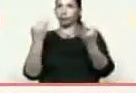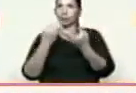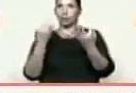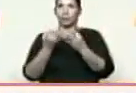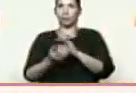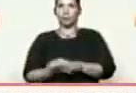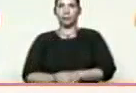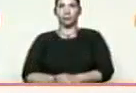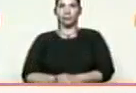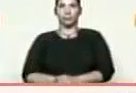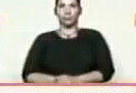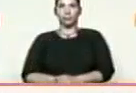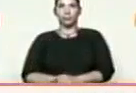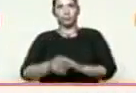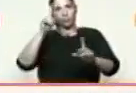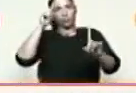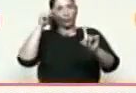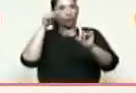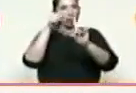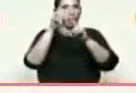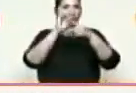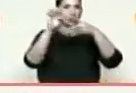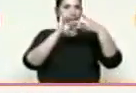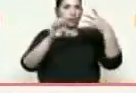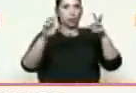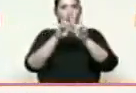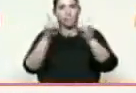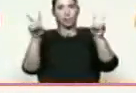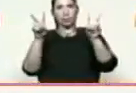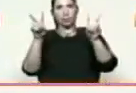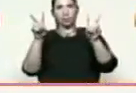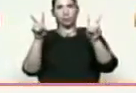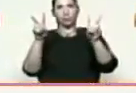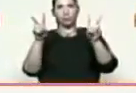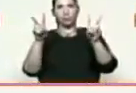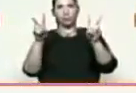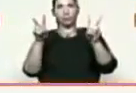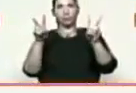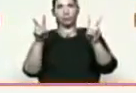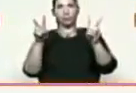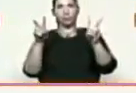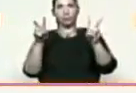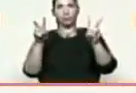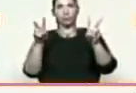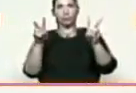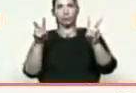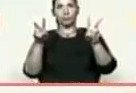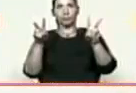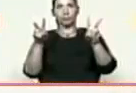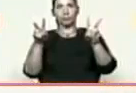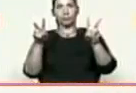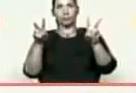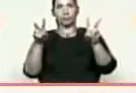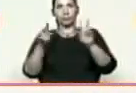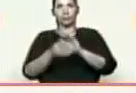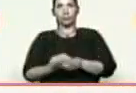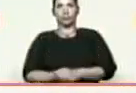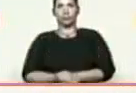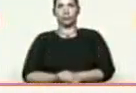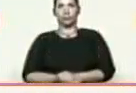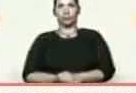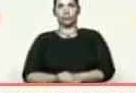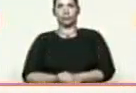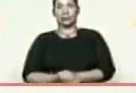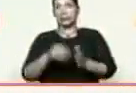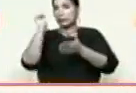dice. El objetivo estratégico es la paz. Tú vas a pensar que es lo económico. Sí, lo económico es bien grave. Pero sin paz no resolvemos